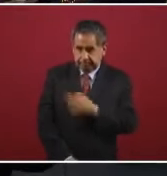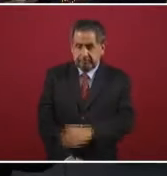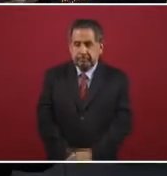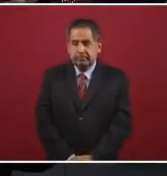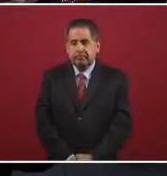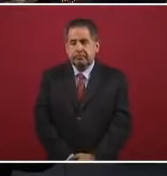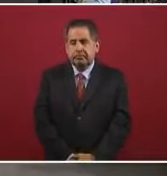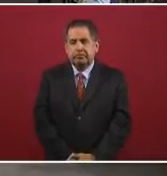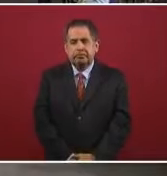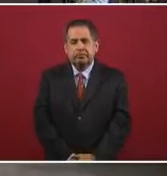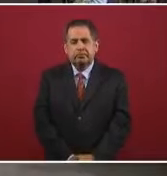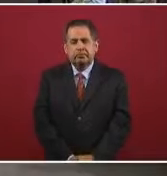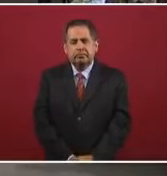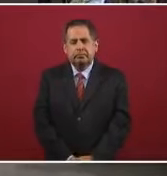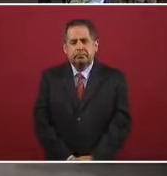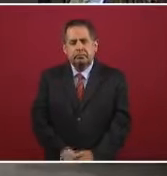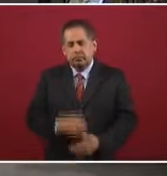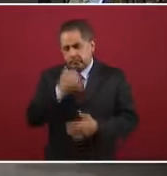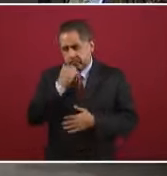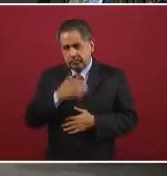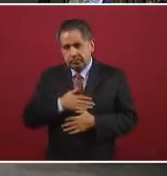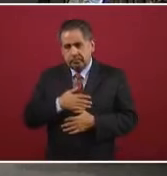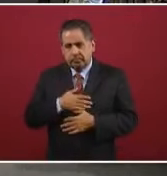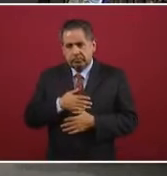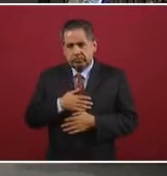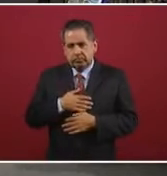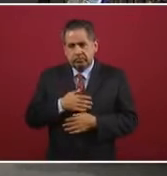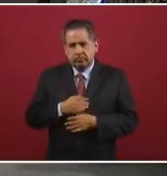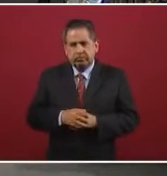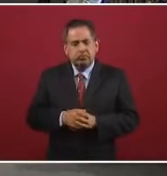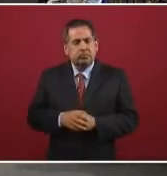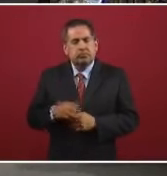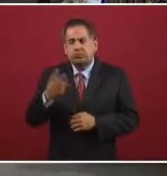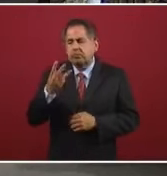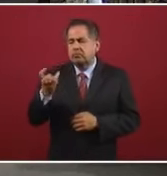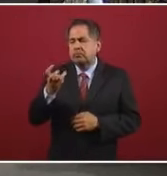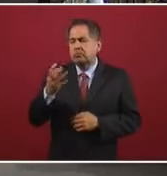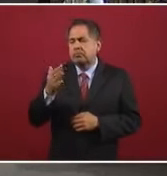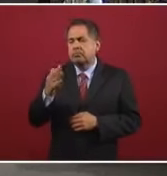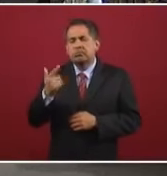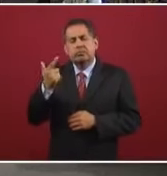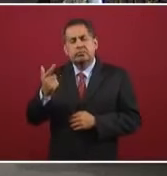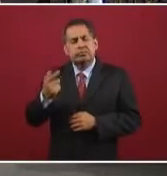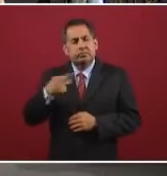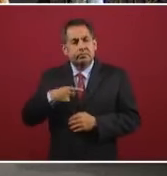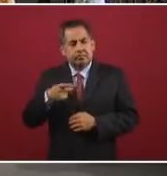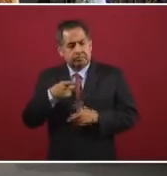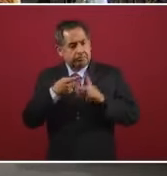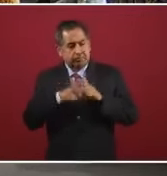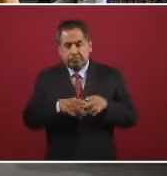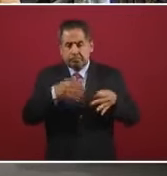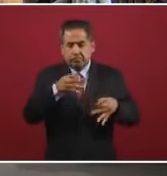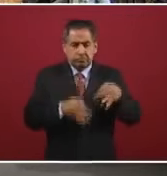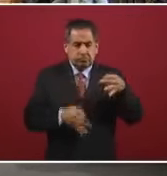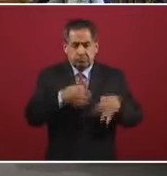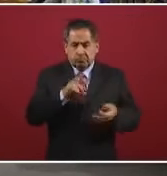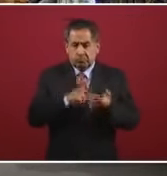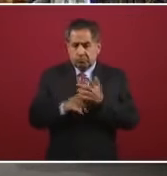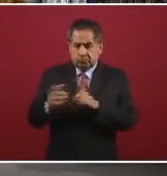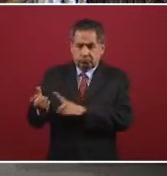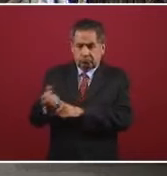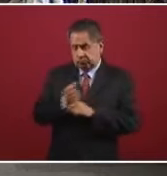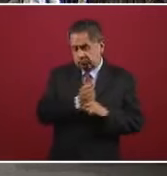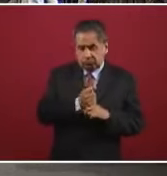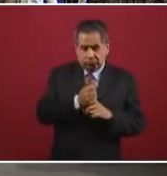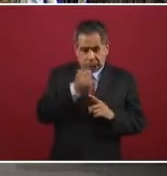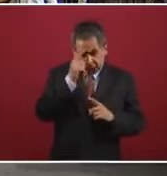Los 357, perdón, Celsin Juárez de Sin Línea MX, los 357 vinculados a proceso por trata de personas, son